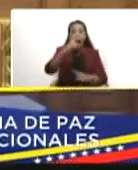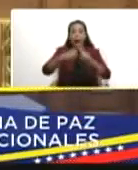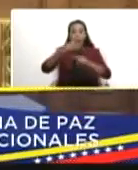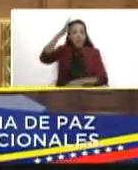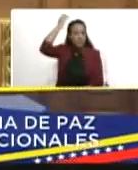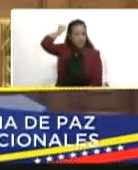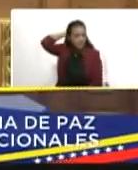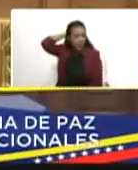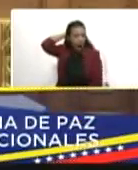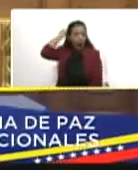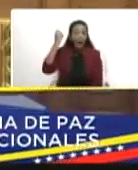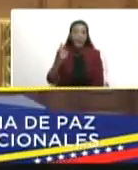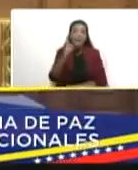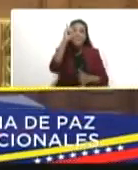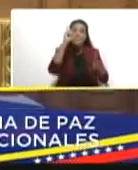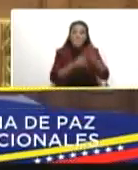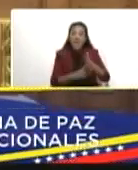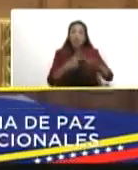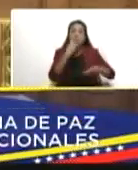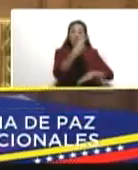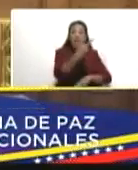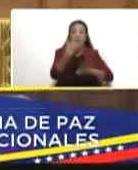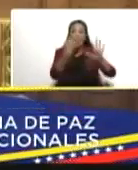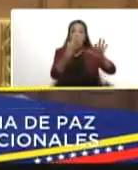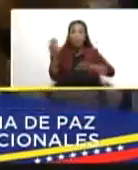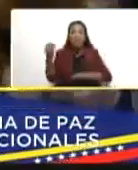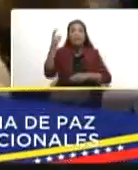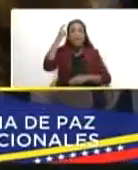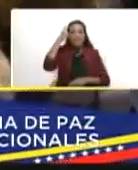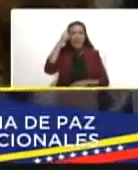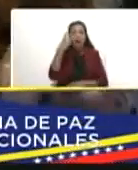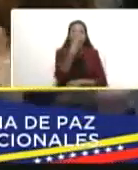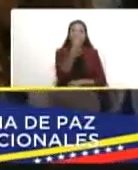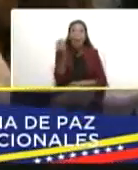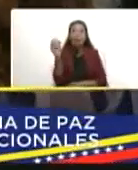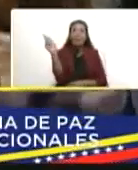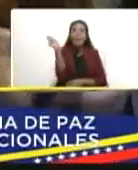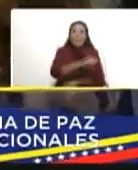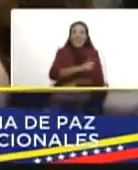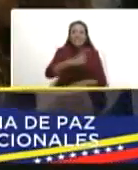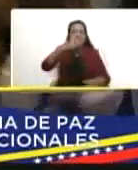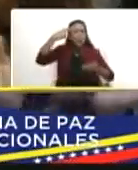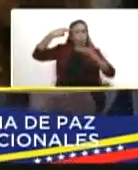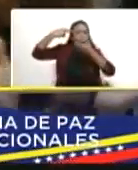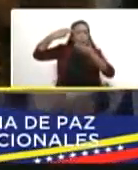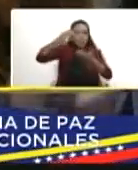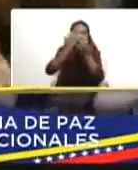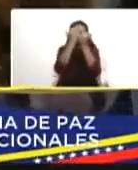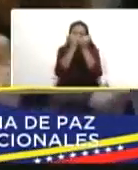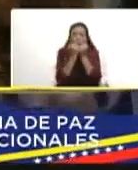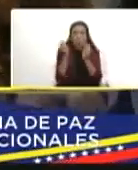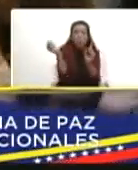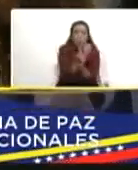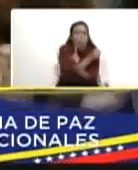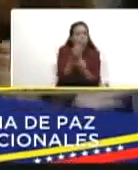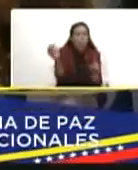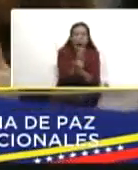compatriota pasó días y